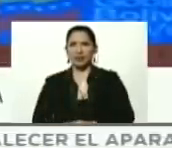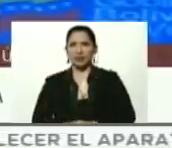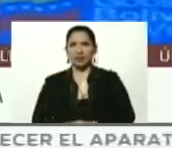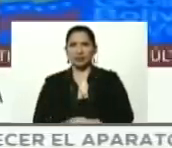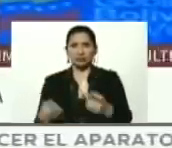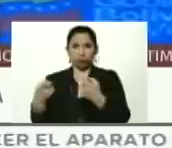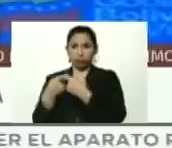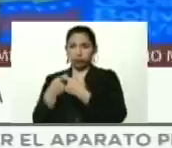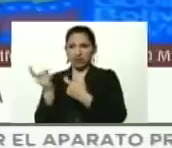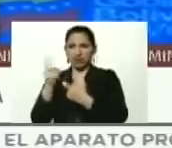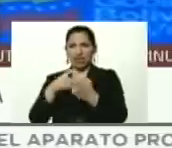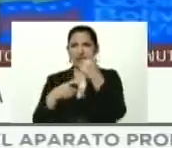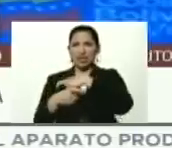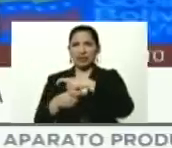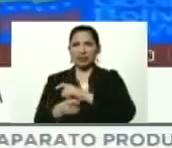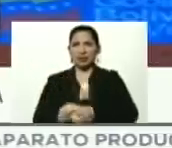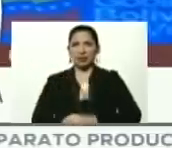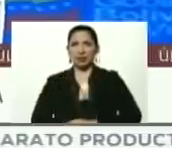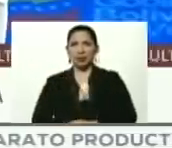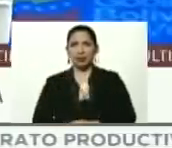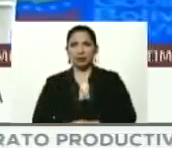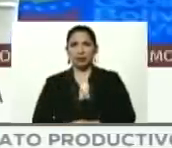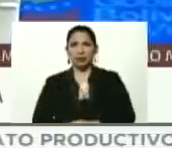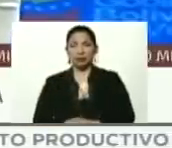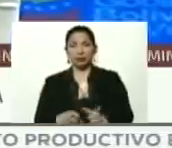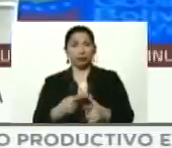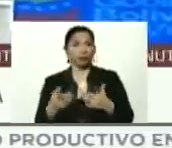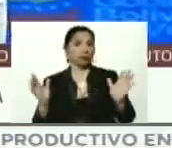Pelea entre alacranes. Así que